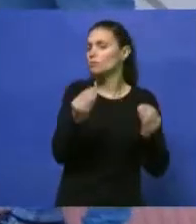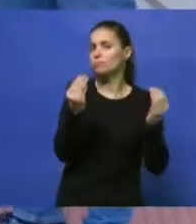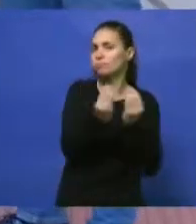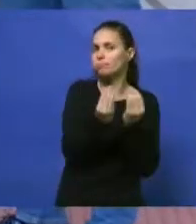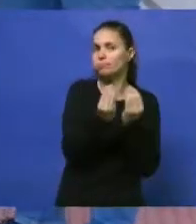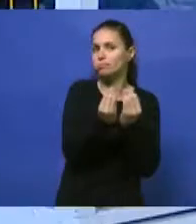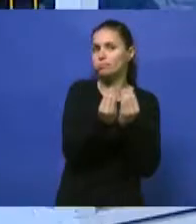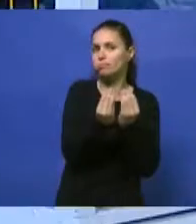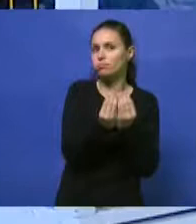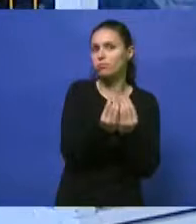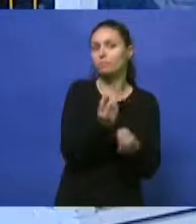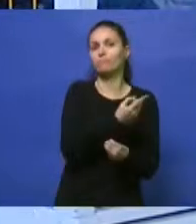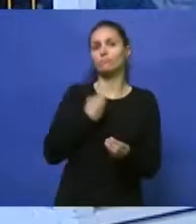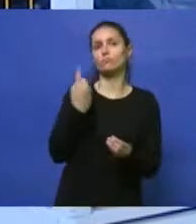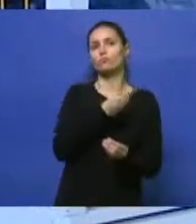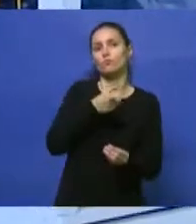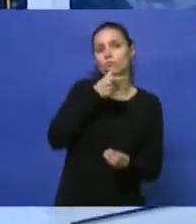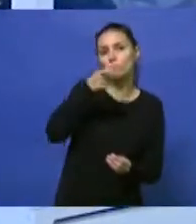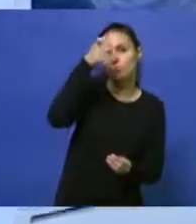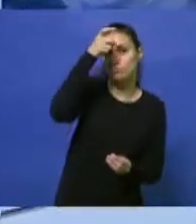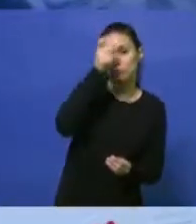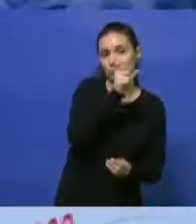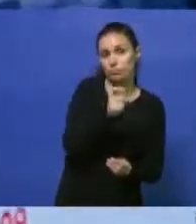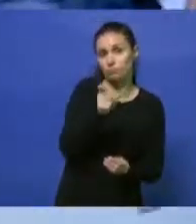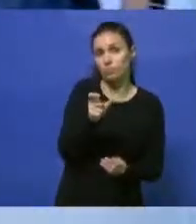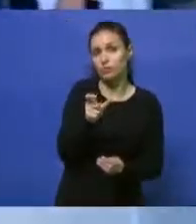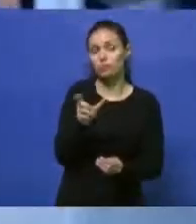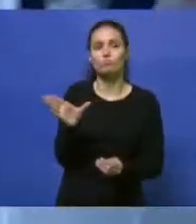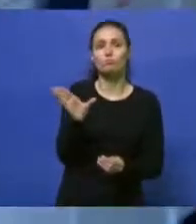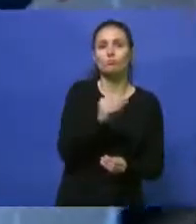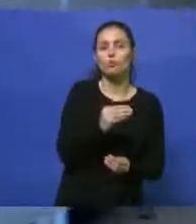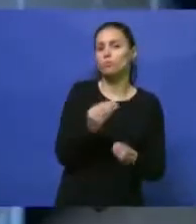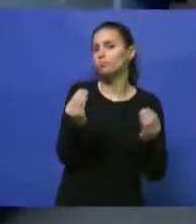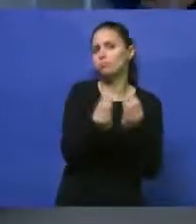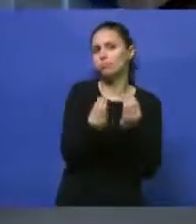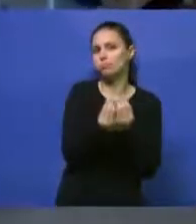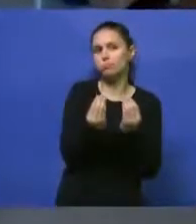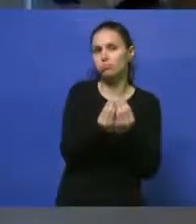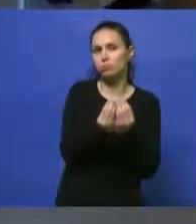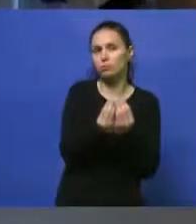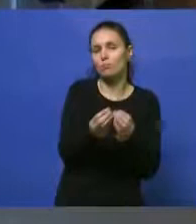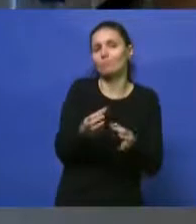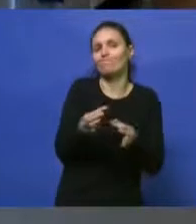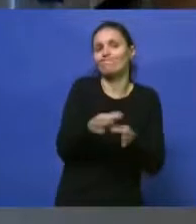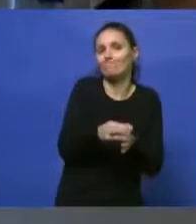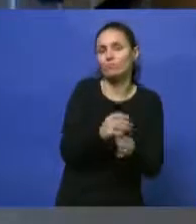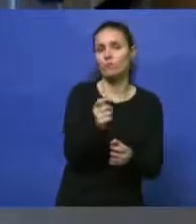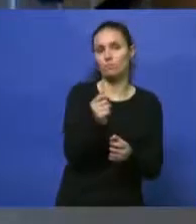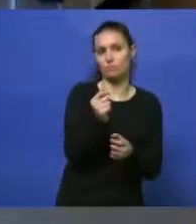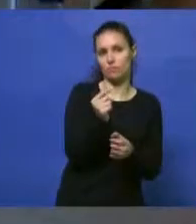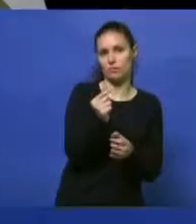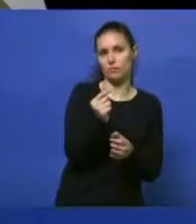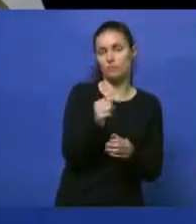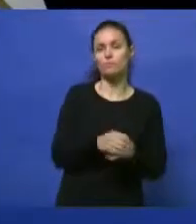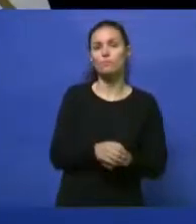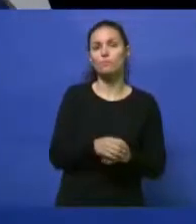nosotros los bomberos todo es mucho. Lo que es recorte económico, porque